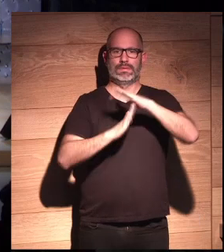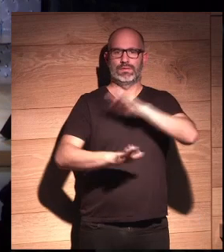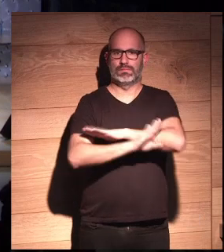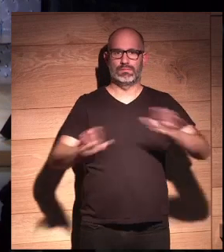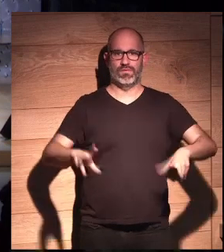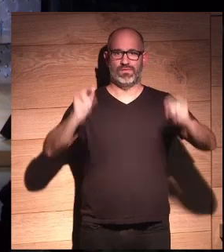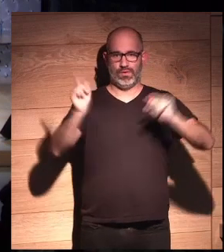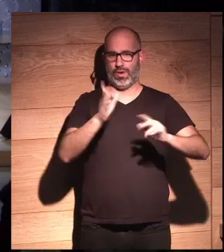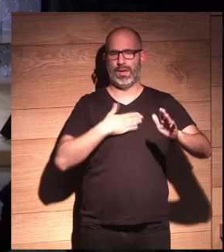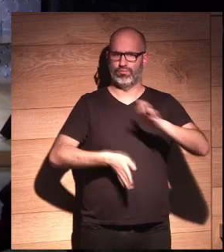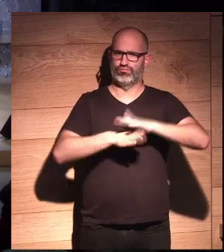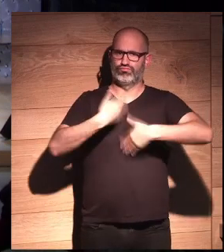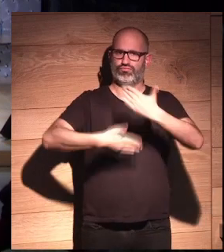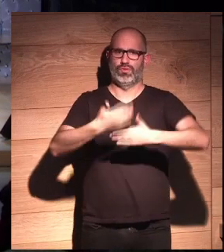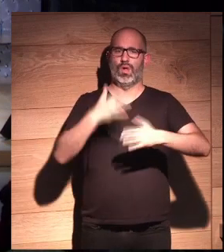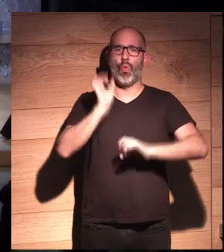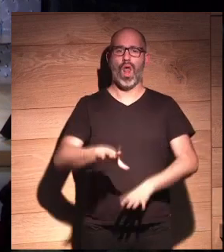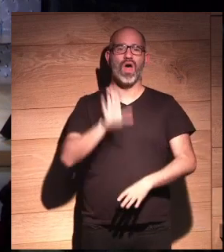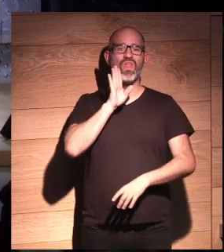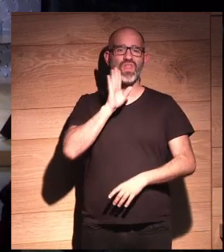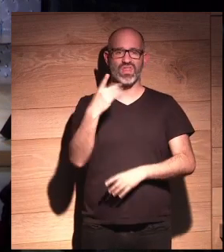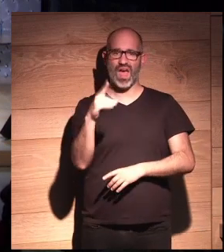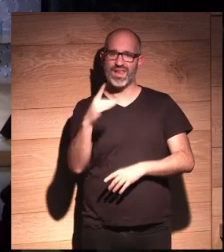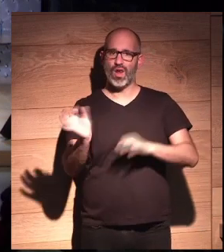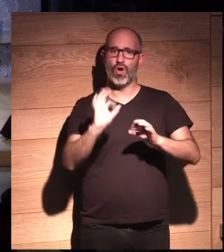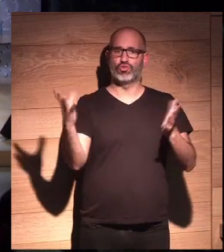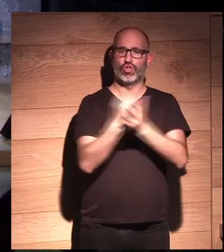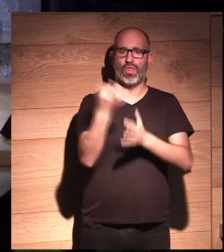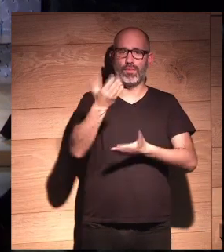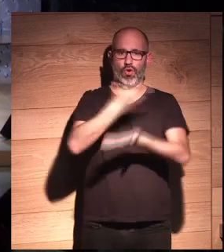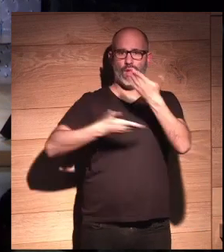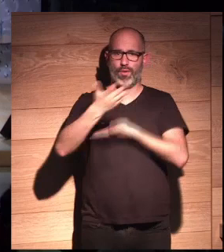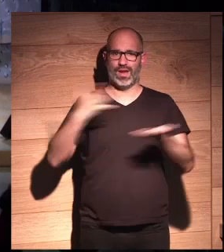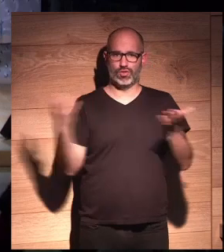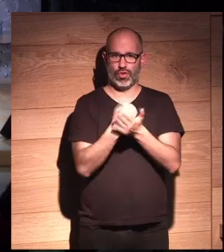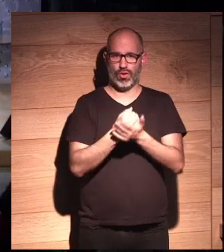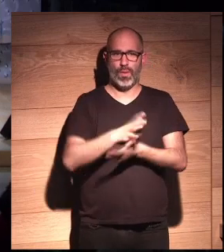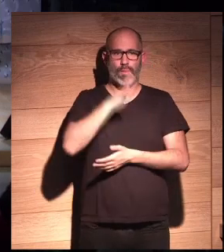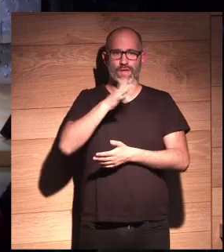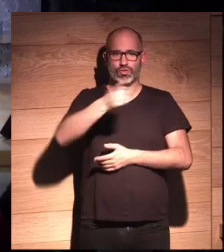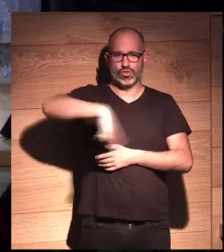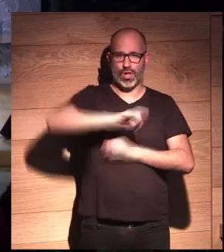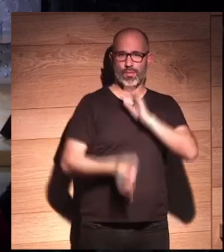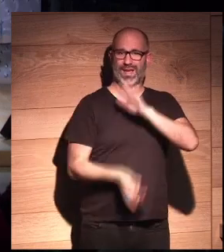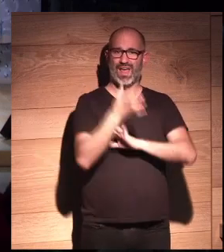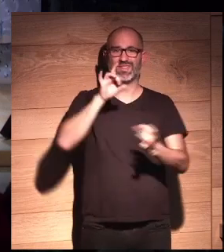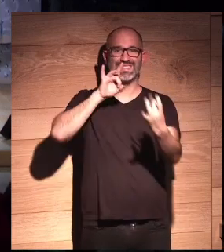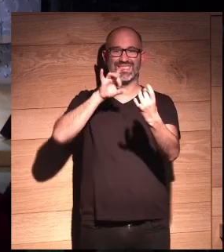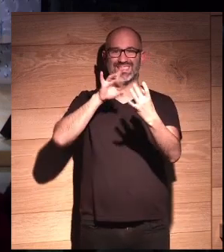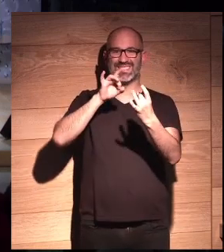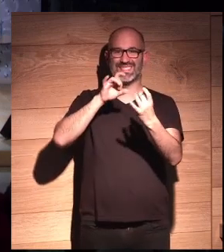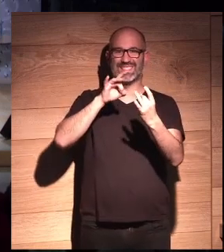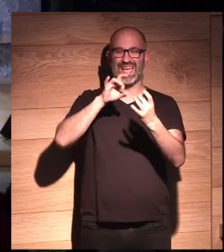como ha dicho Daniel y como han dicho la mayoría o todos los ponentes, tenemos que colaborar entre nosotros, de modo que hemos creado un chat en